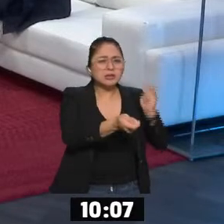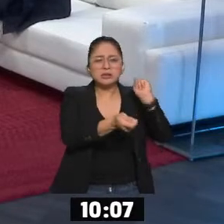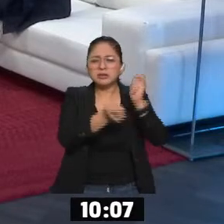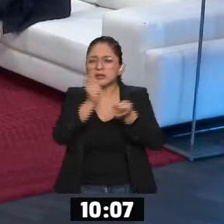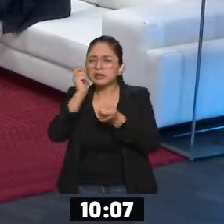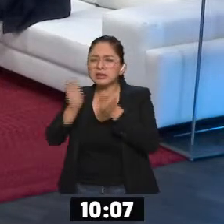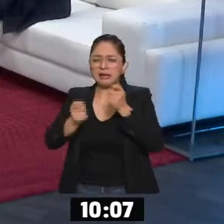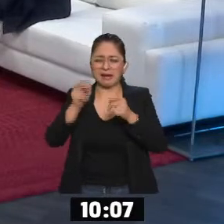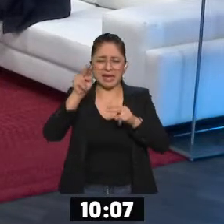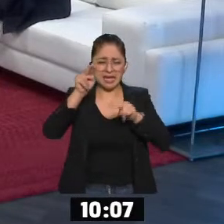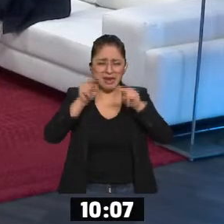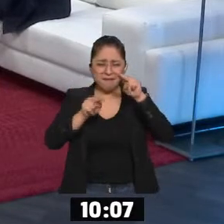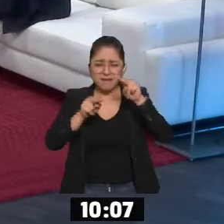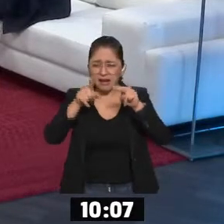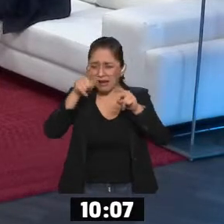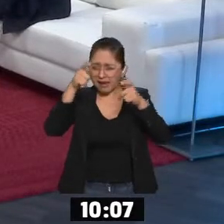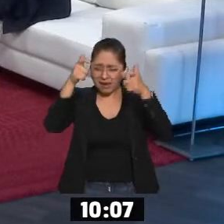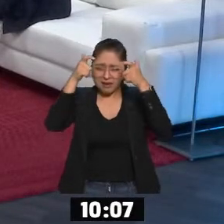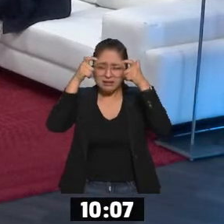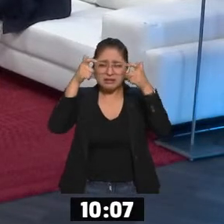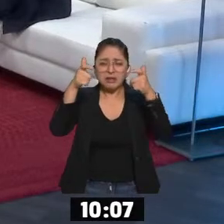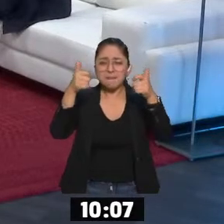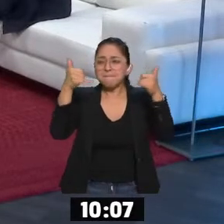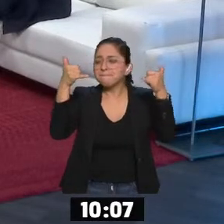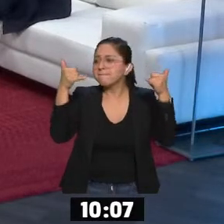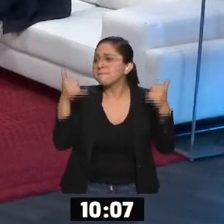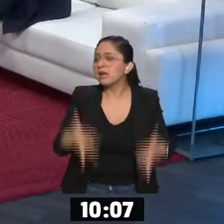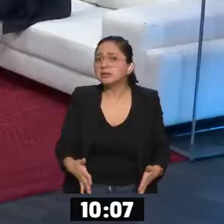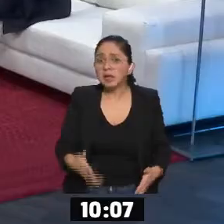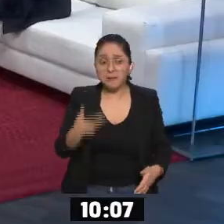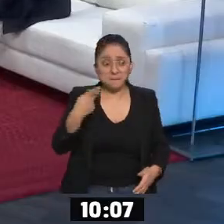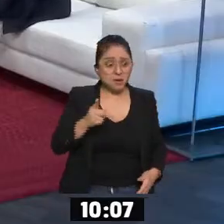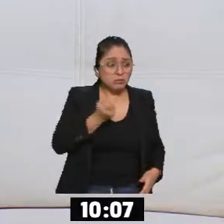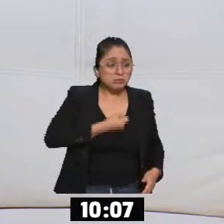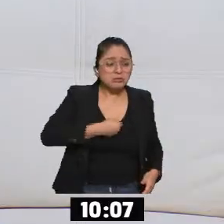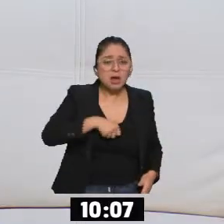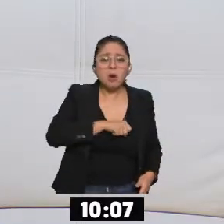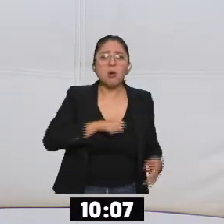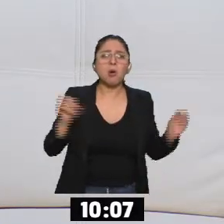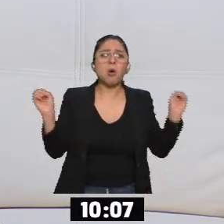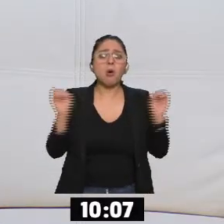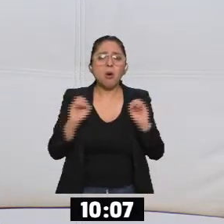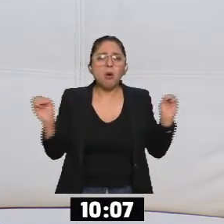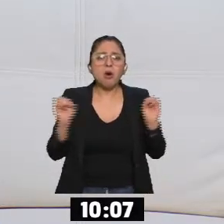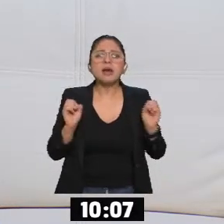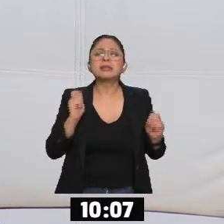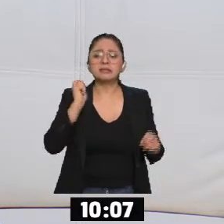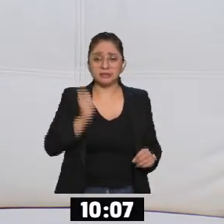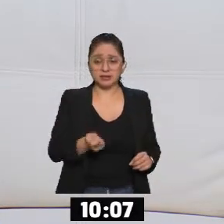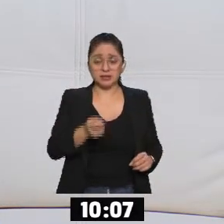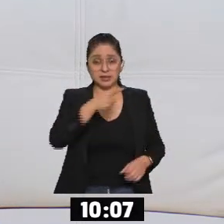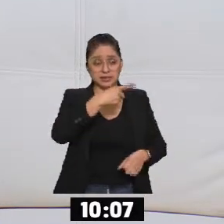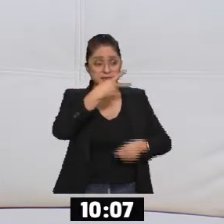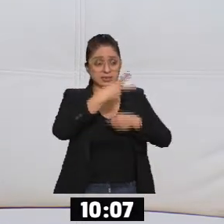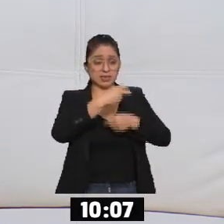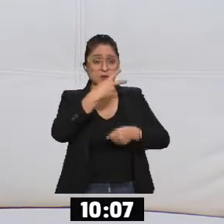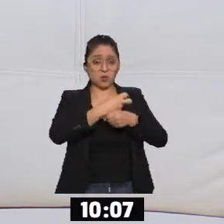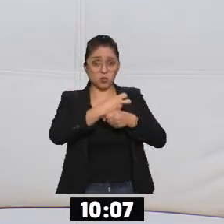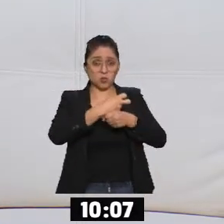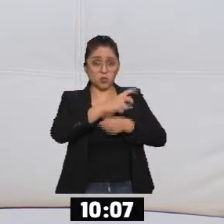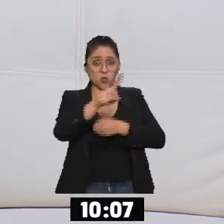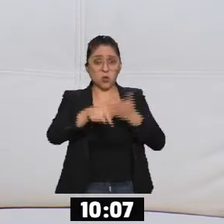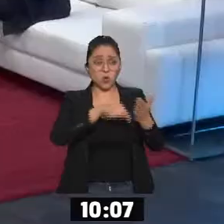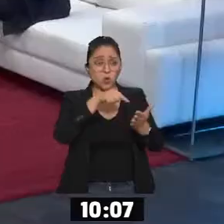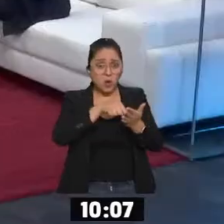unos niveles de estrés que no son sanos de ninguna manera. Tanto así que la que gana segundo lugar llora y